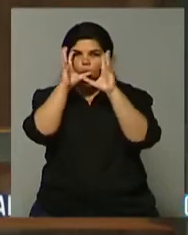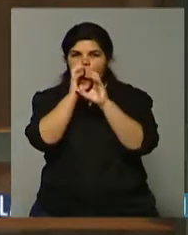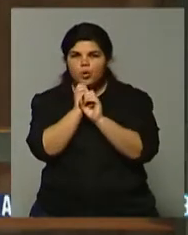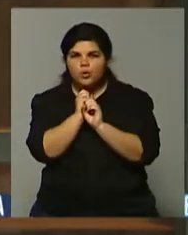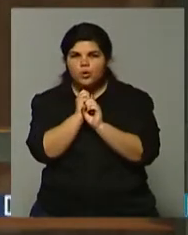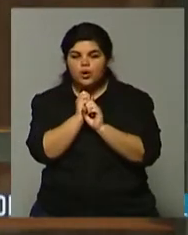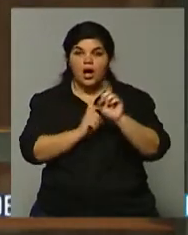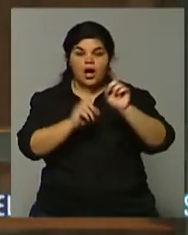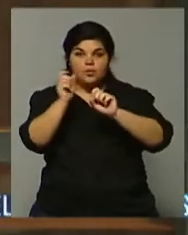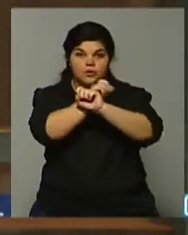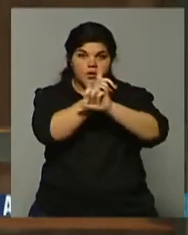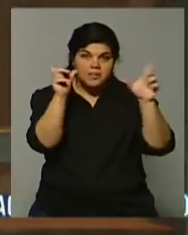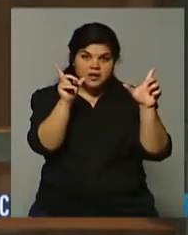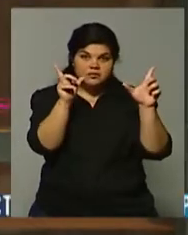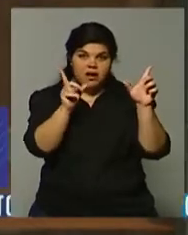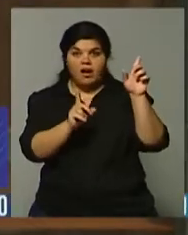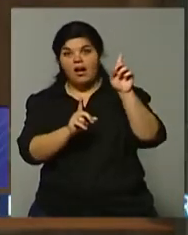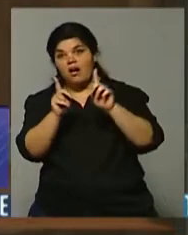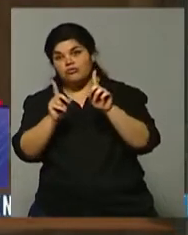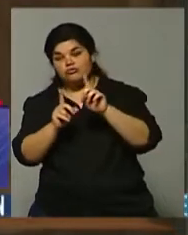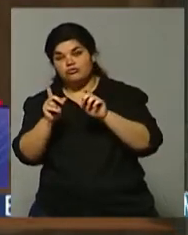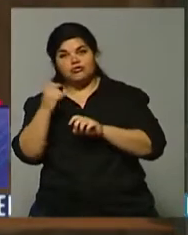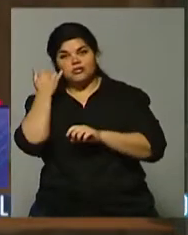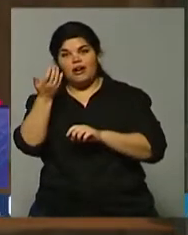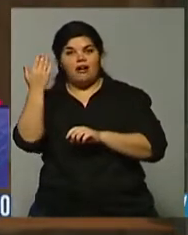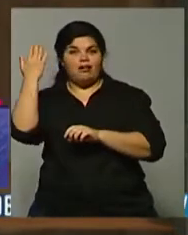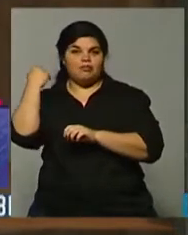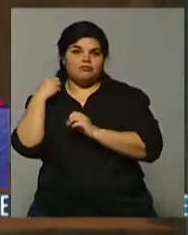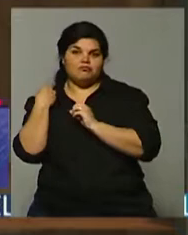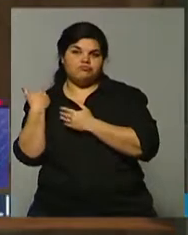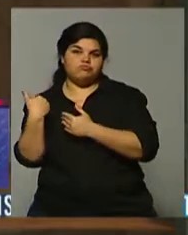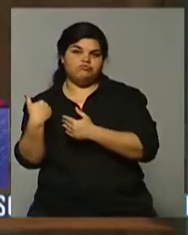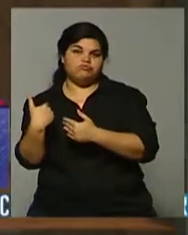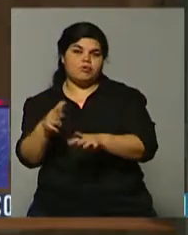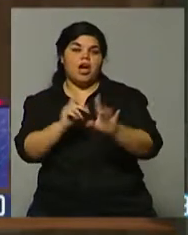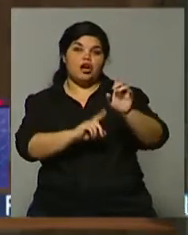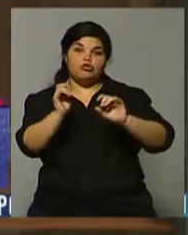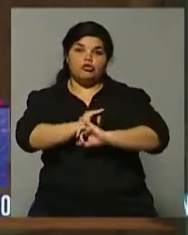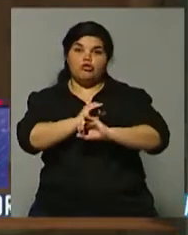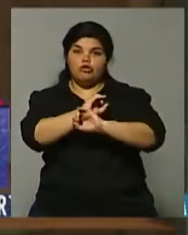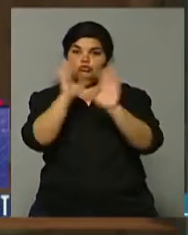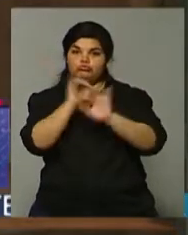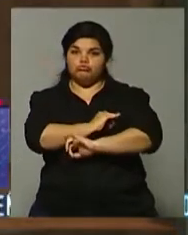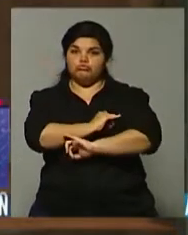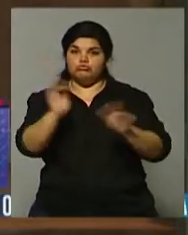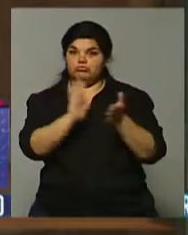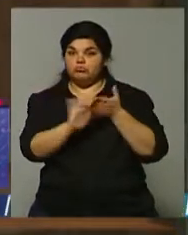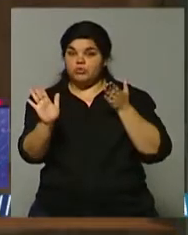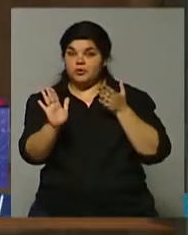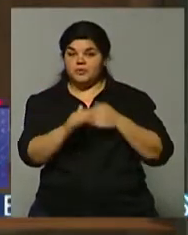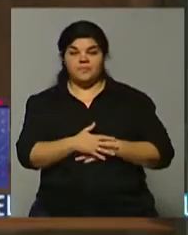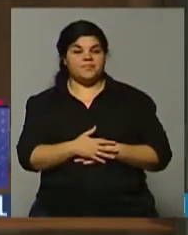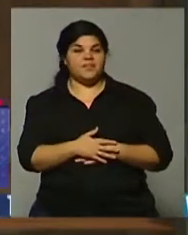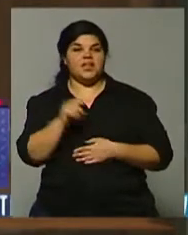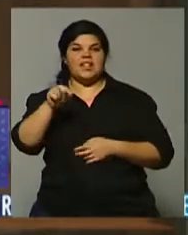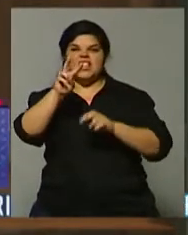que se sorprenden y otros que ya vienen usando este sistema, pero bueno, para algunos es una novedad. Bueno, mira, te cuento. El modo oscuro